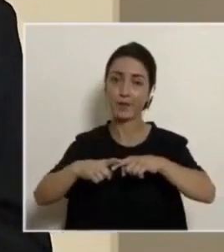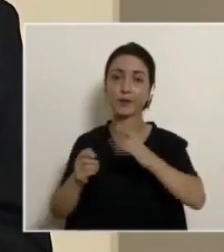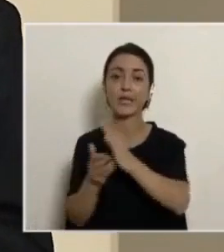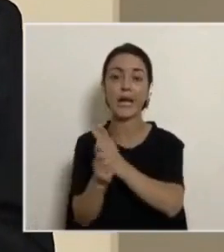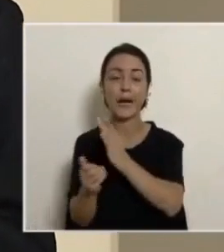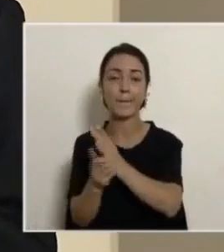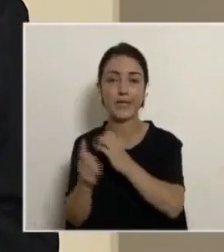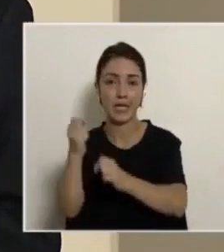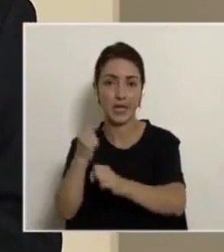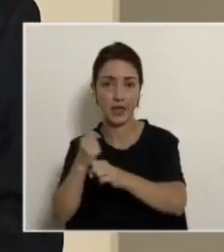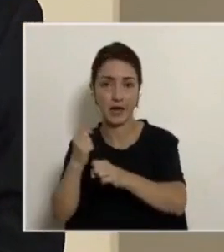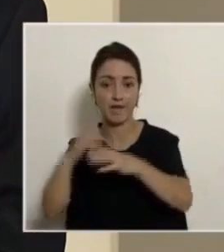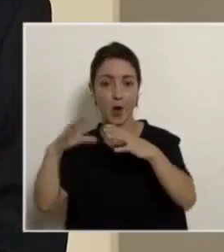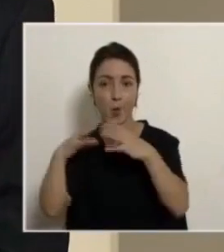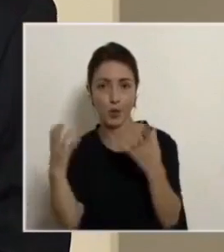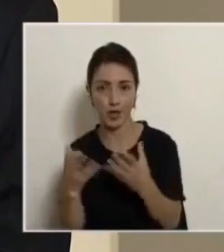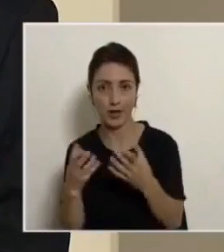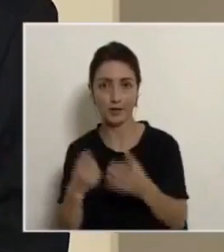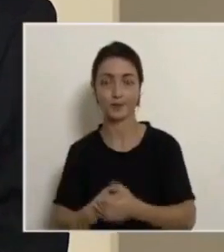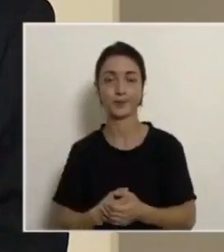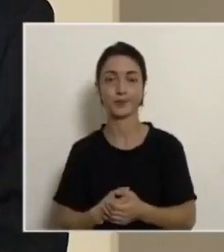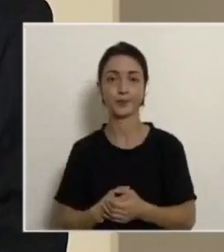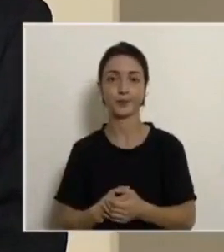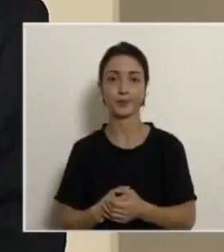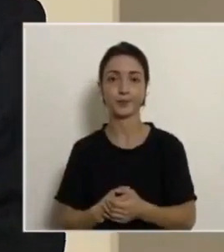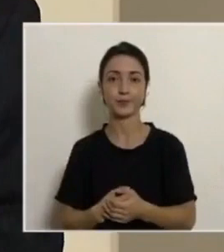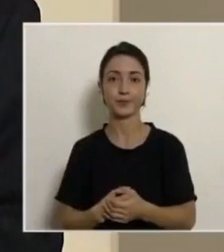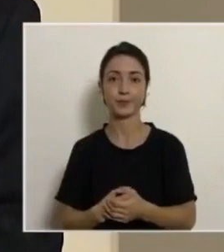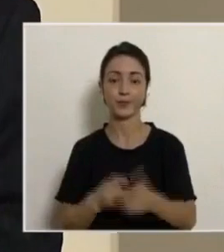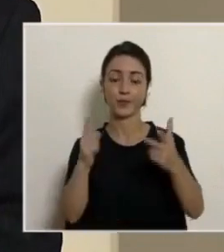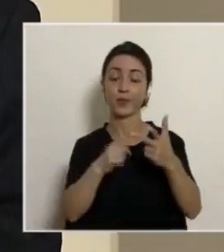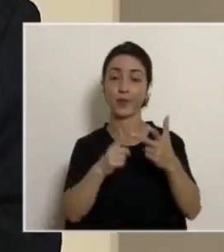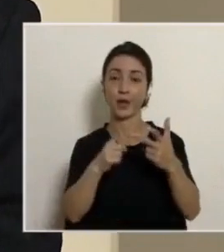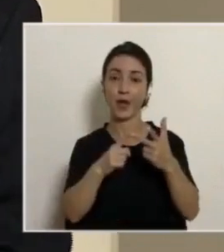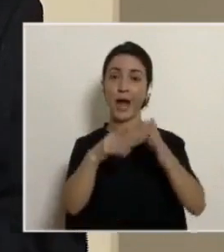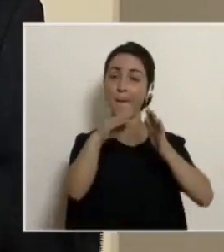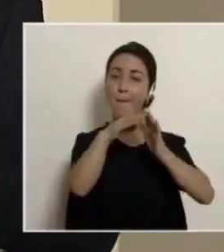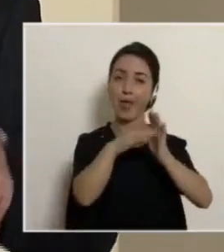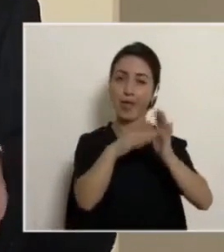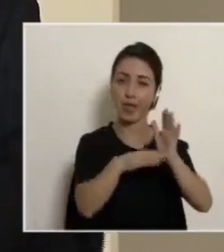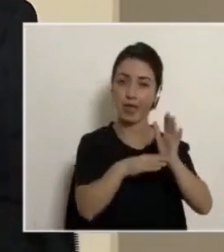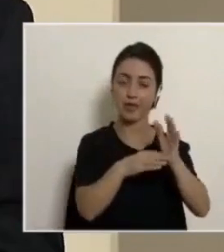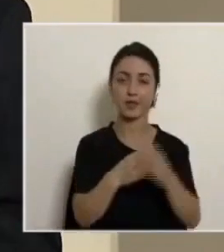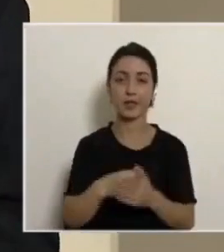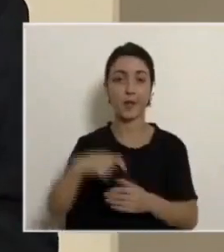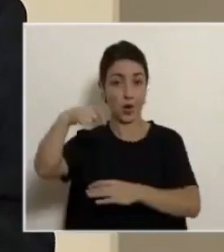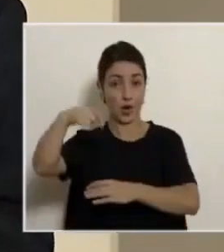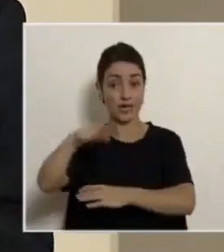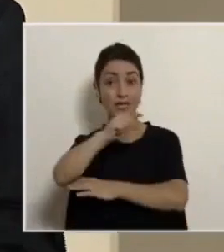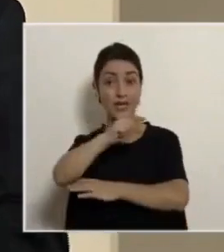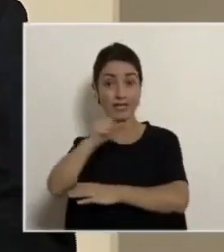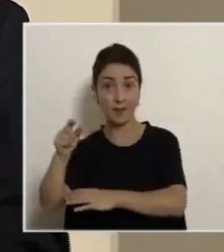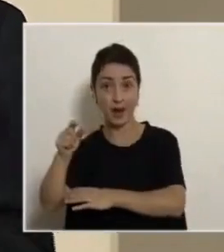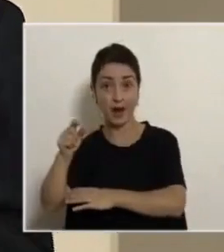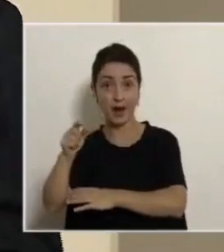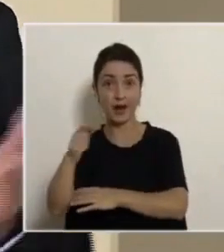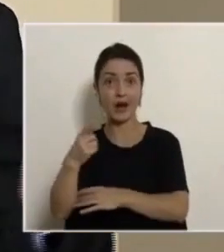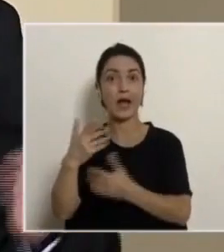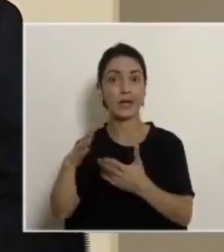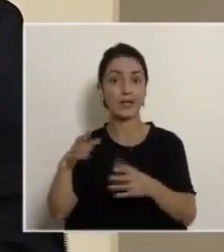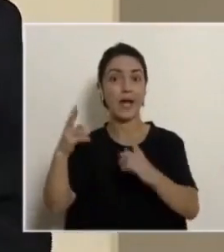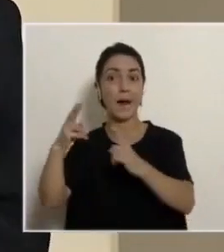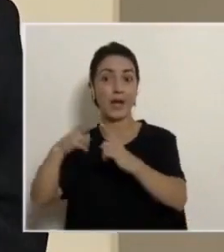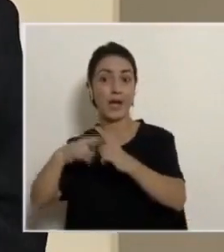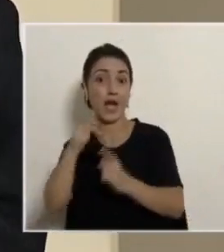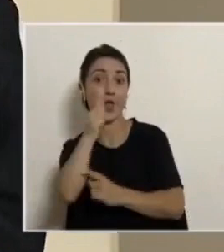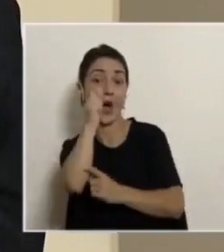producción mundial. En cuanto a las medidas, bueno, en esta semana estamos en medio de medidas que empezaron